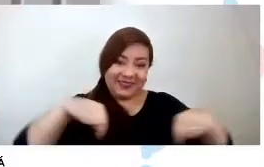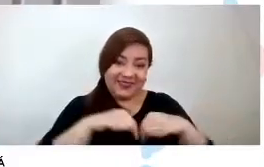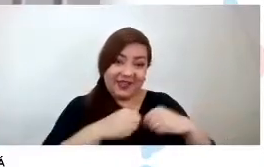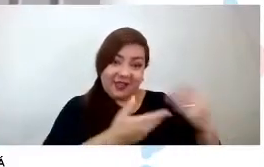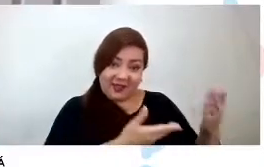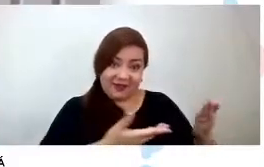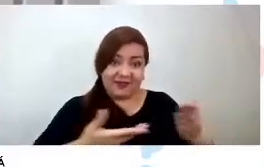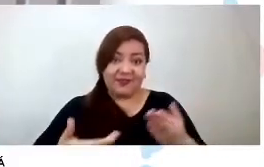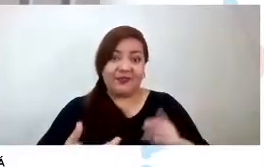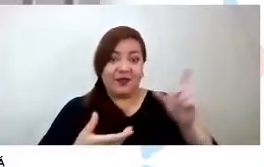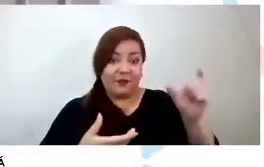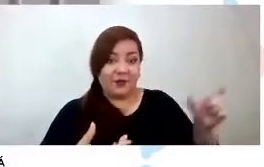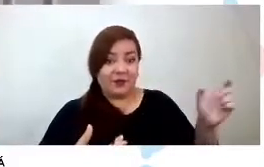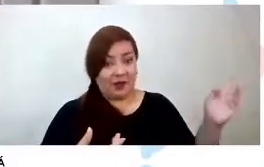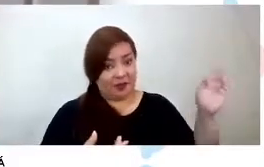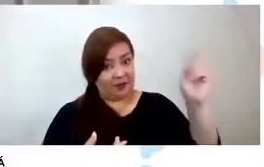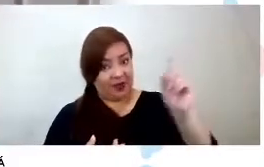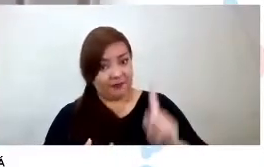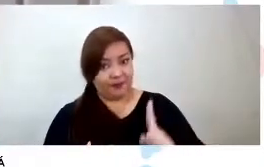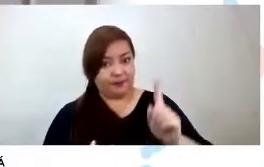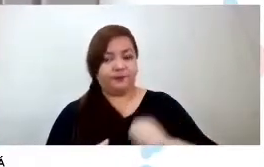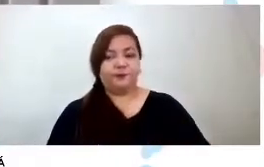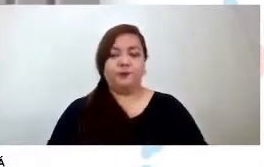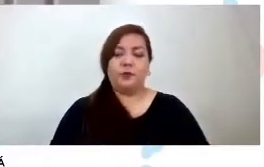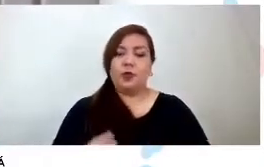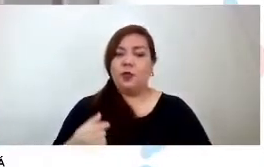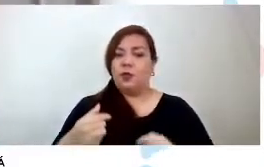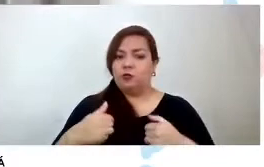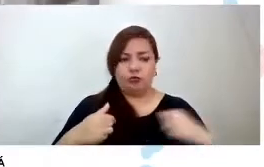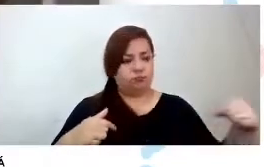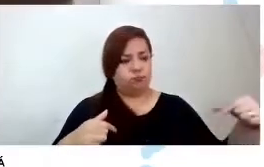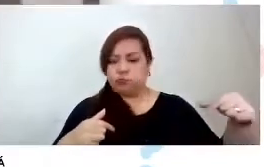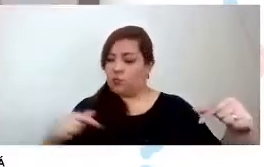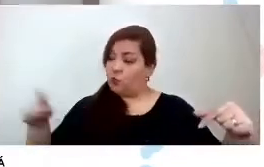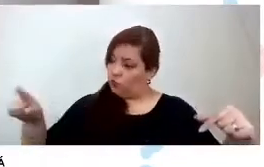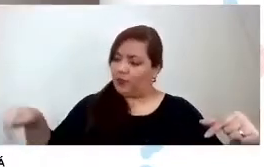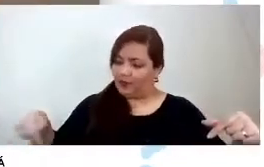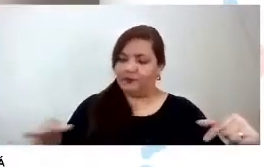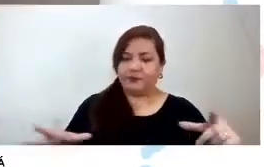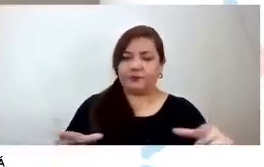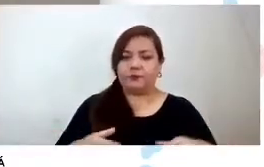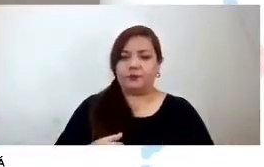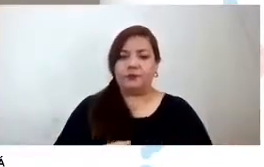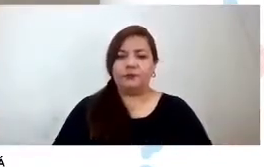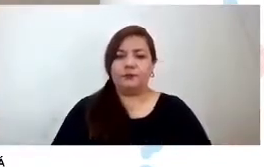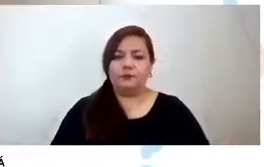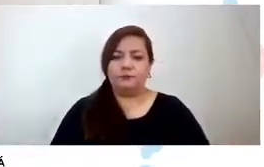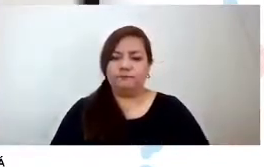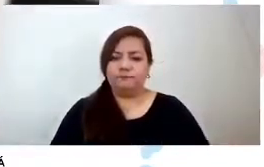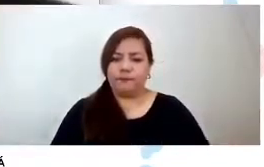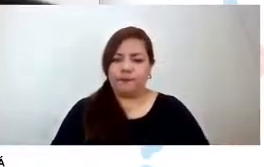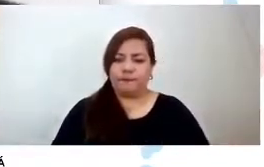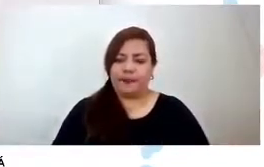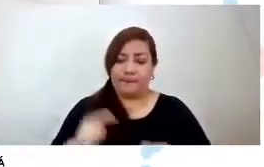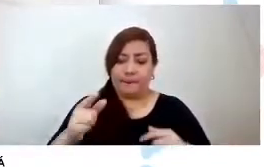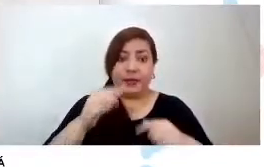Se puede, vamos a ver, yo voy a pasar por allá y el Pato nos apunta para allá. Nos apunta para allá.